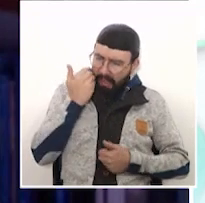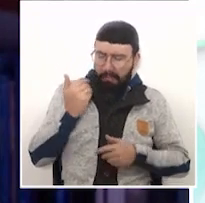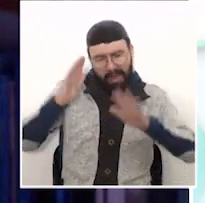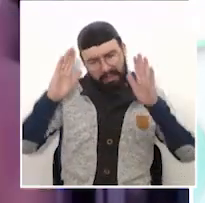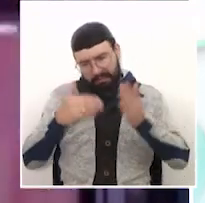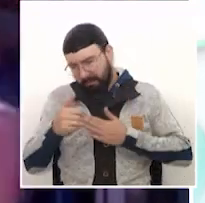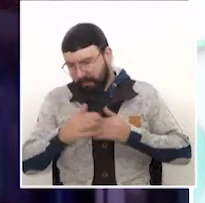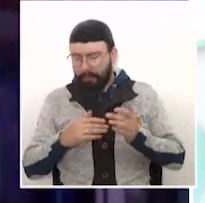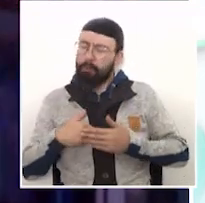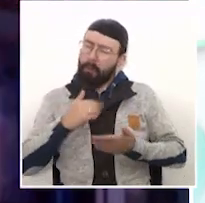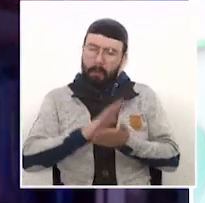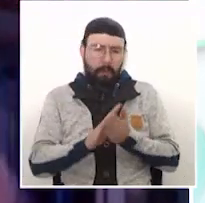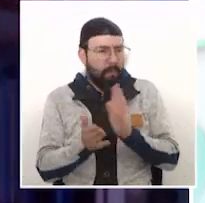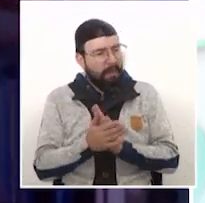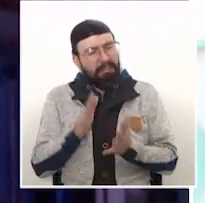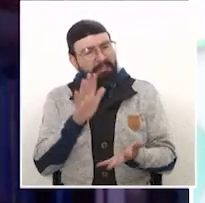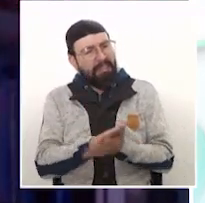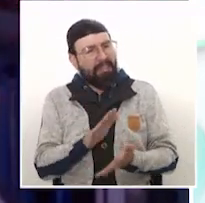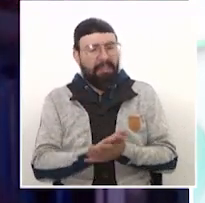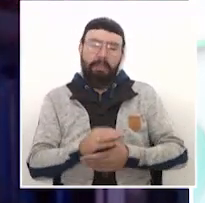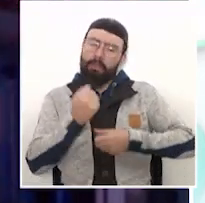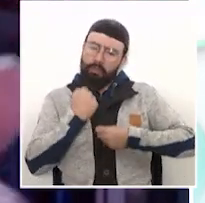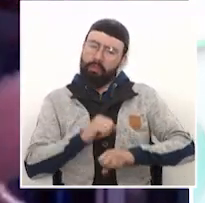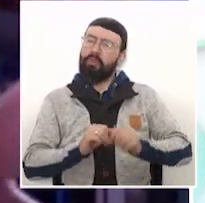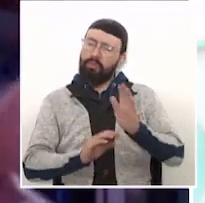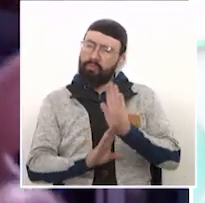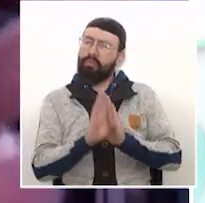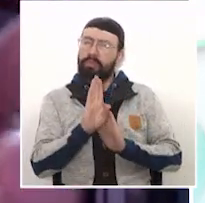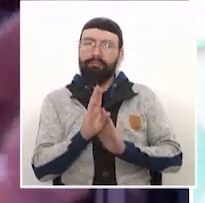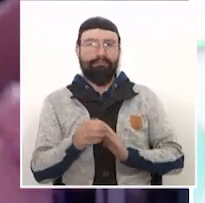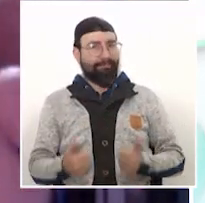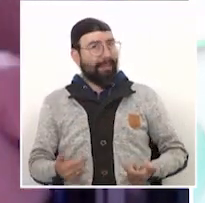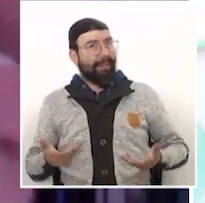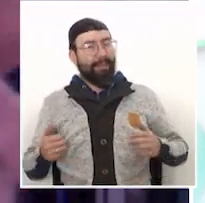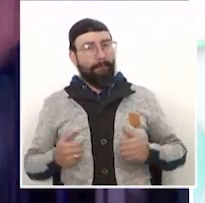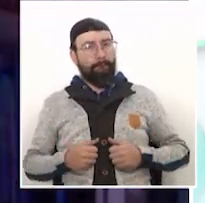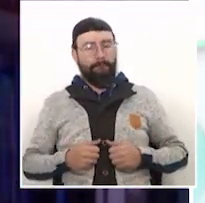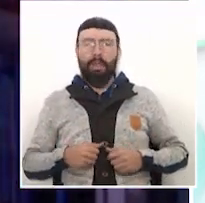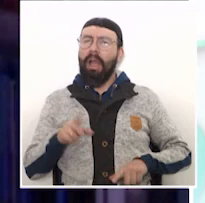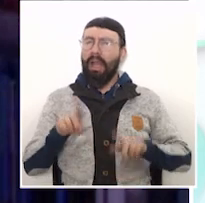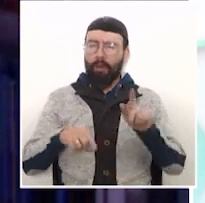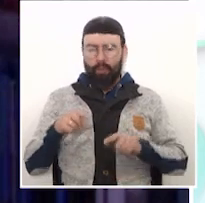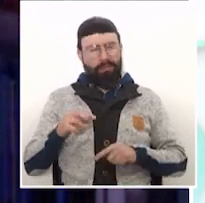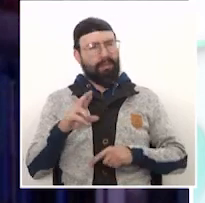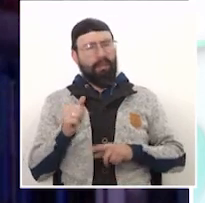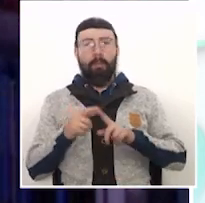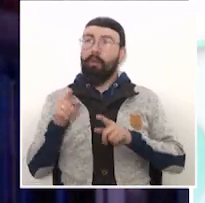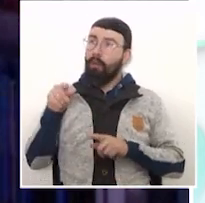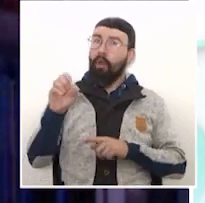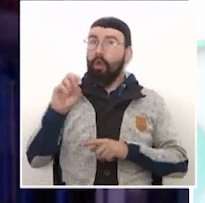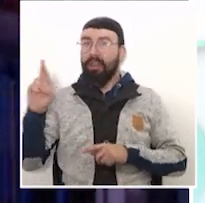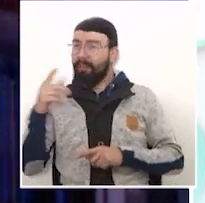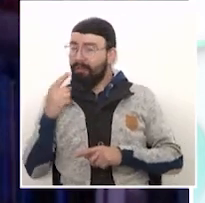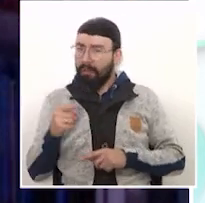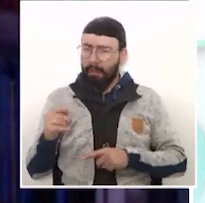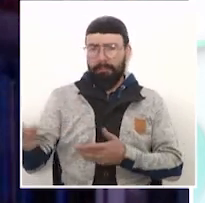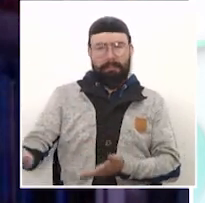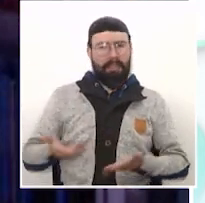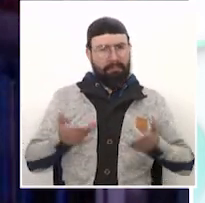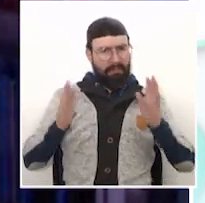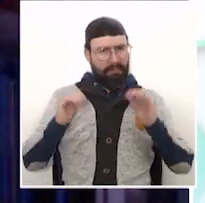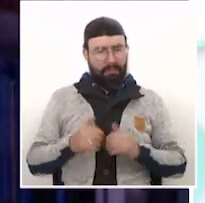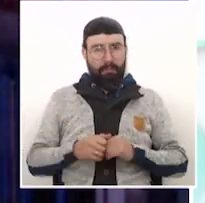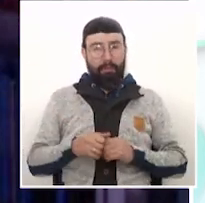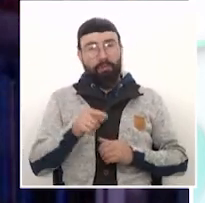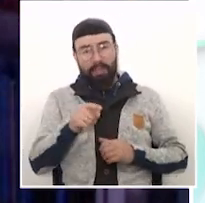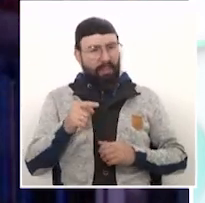el miedo no se pelea, no se pelea con ninguna emoción. Aunque te parezca muy extraño y esto se hace en el Oriente, bienvenido miedo. Ustedes dirán, ¿está loco? No, no